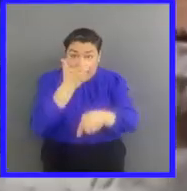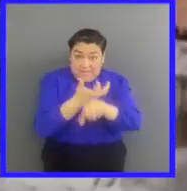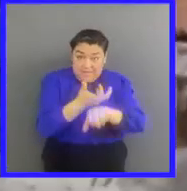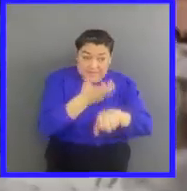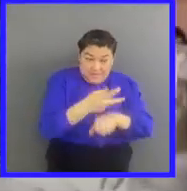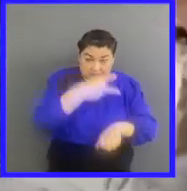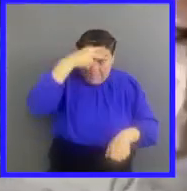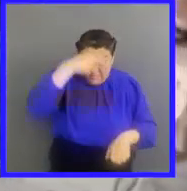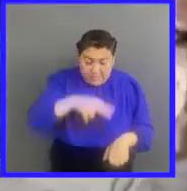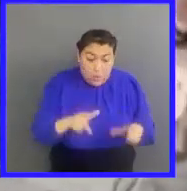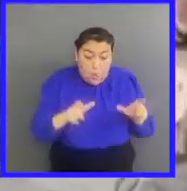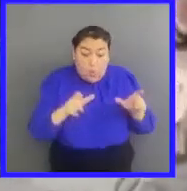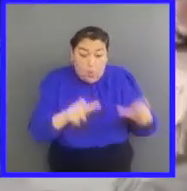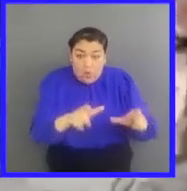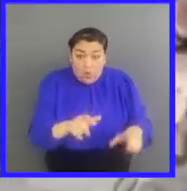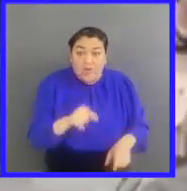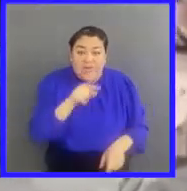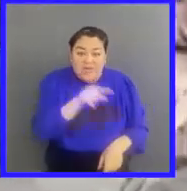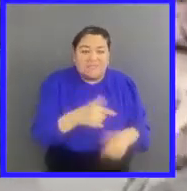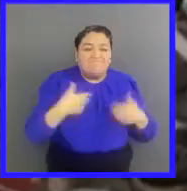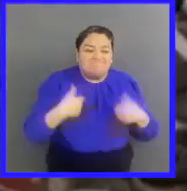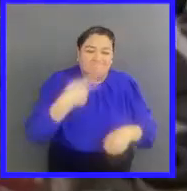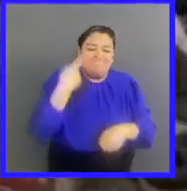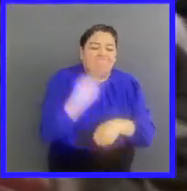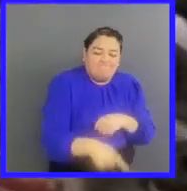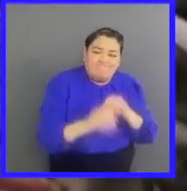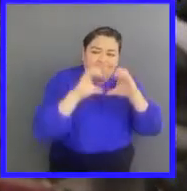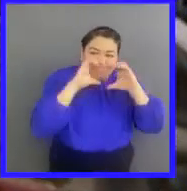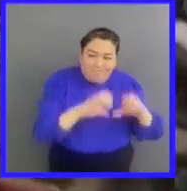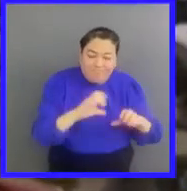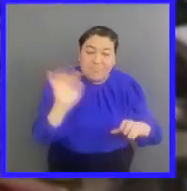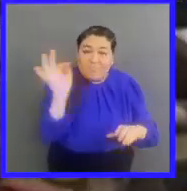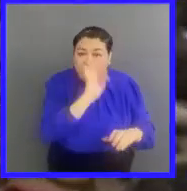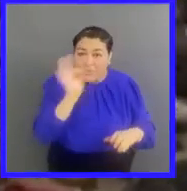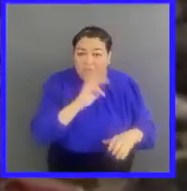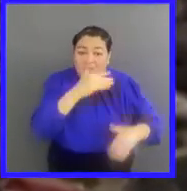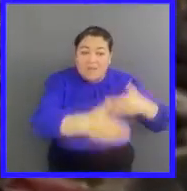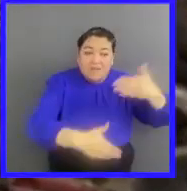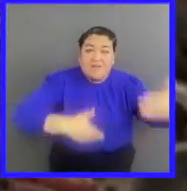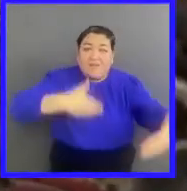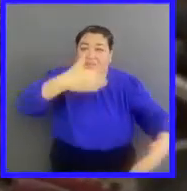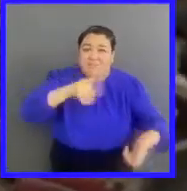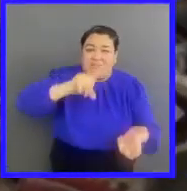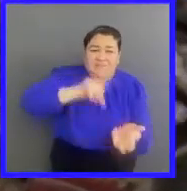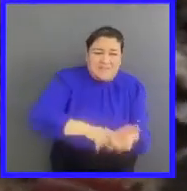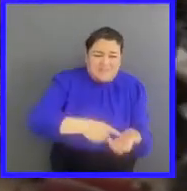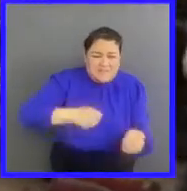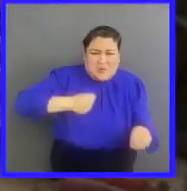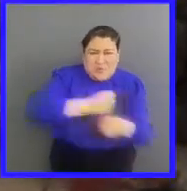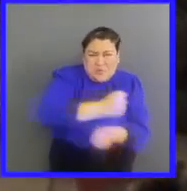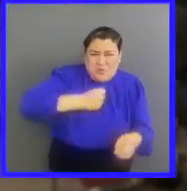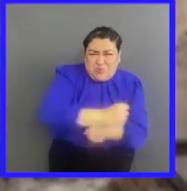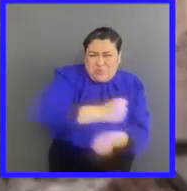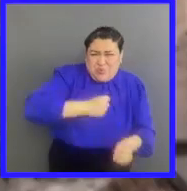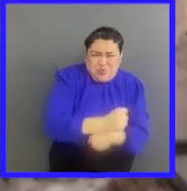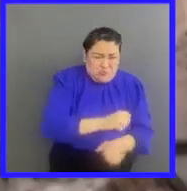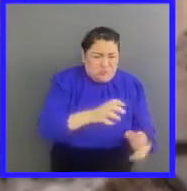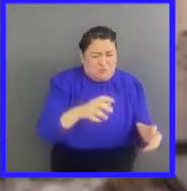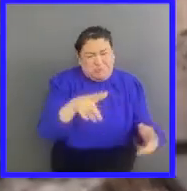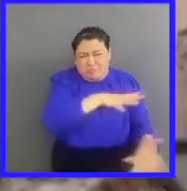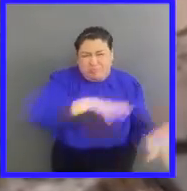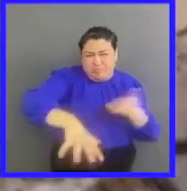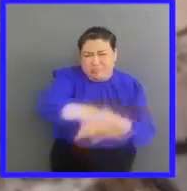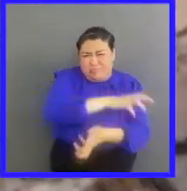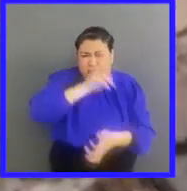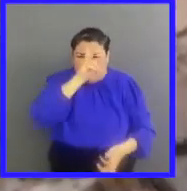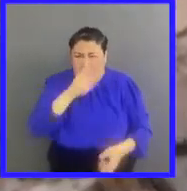seguridad conllevan riesgos considerables y es probable que conduzcan a una violencia letal continua. Para Plural TV, Isaac